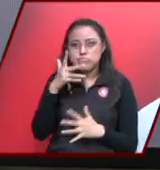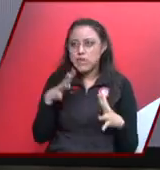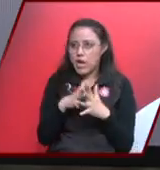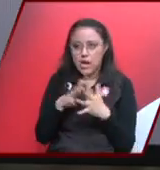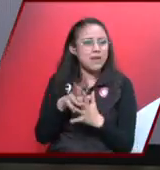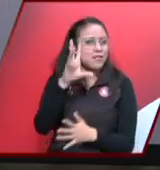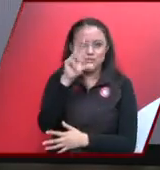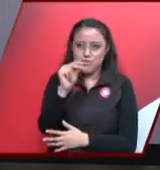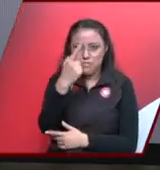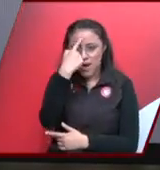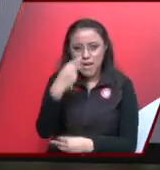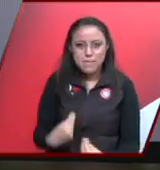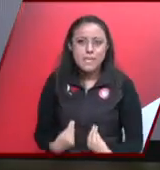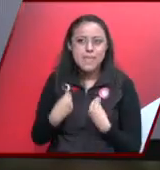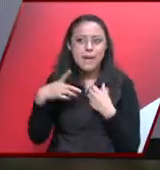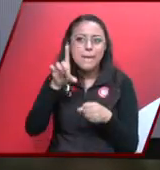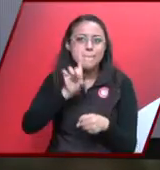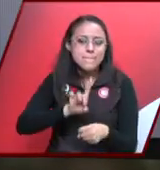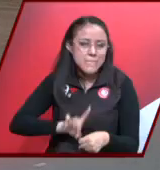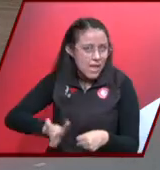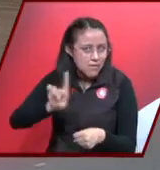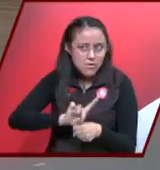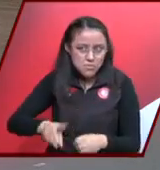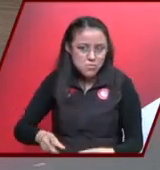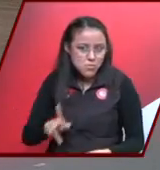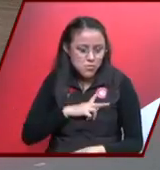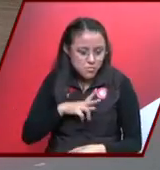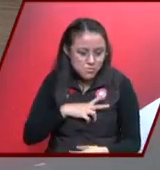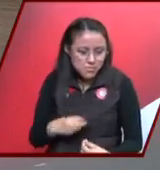a la batalla, pero sí para poder enfrentar